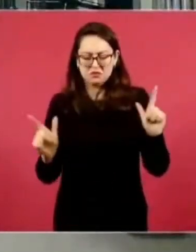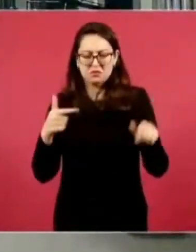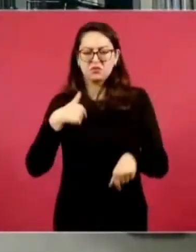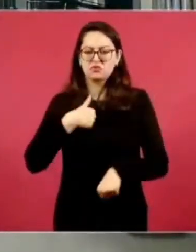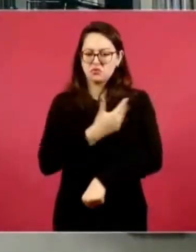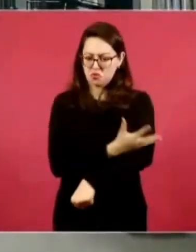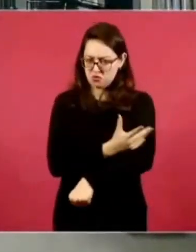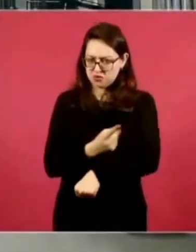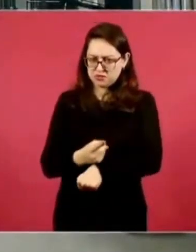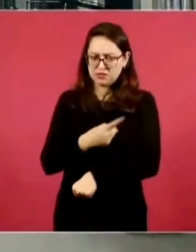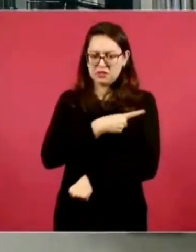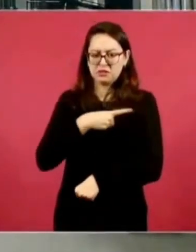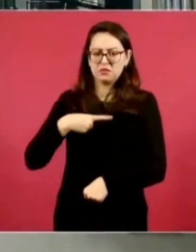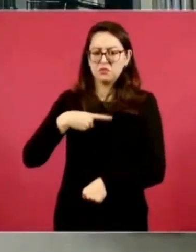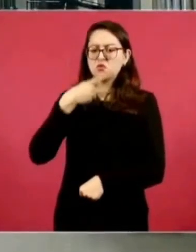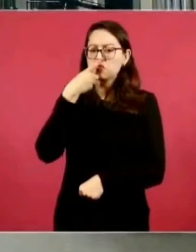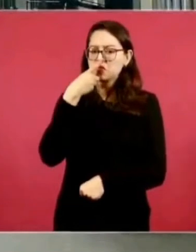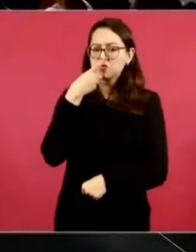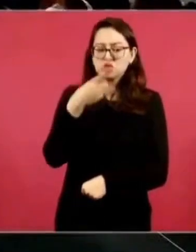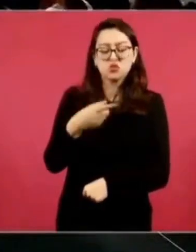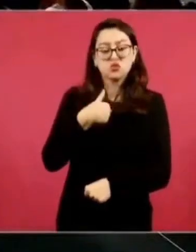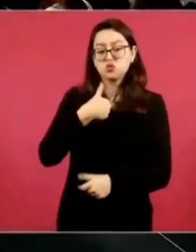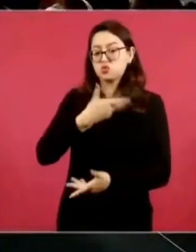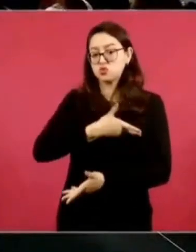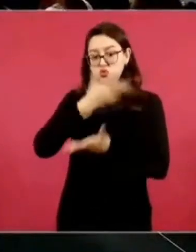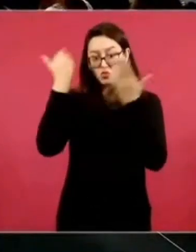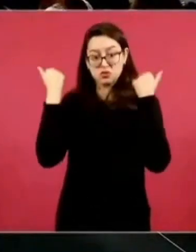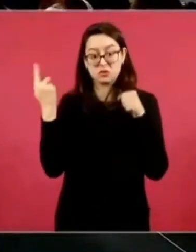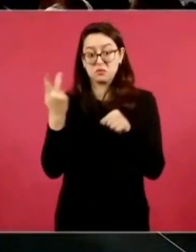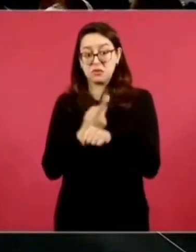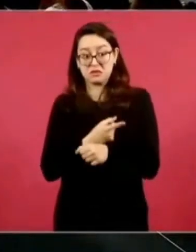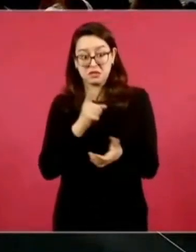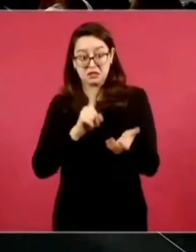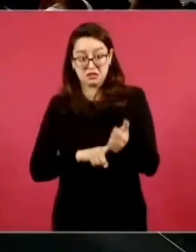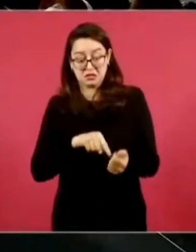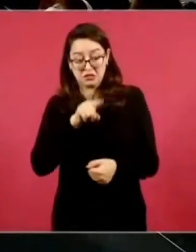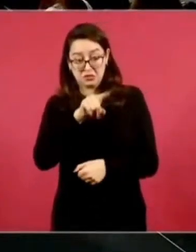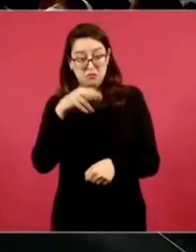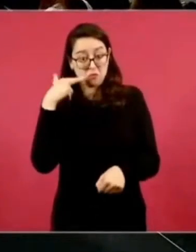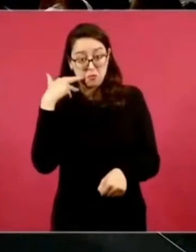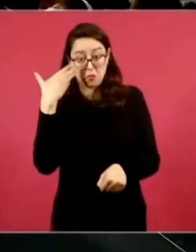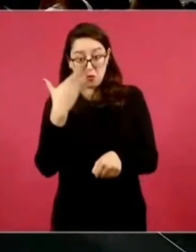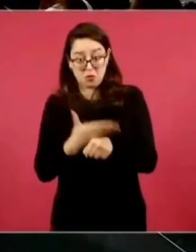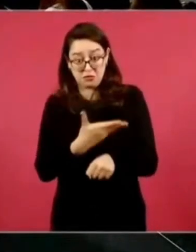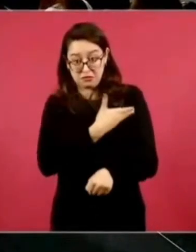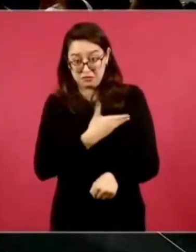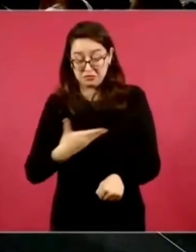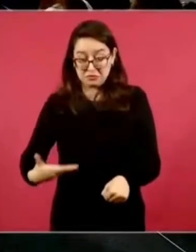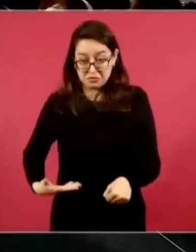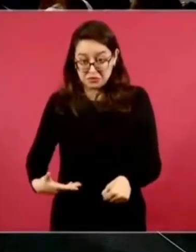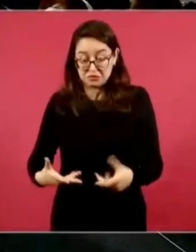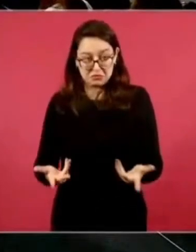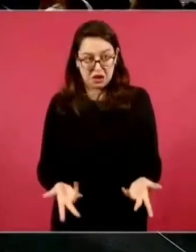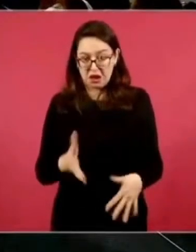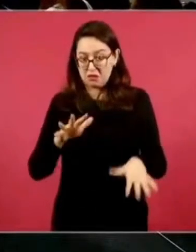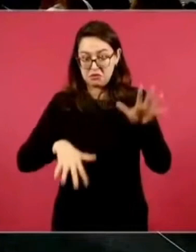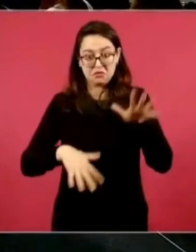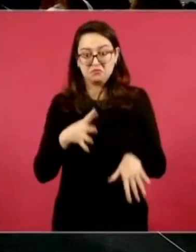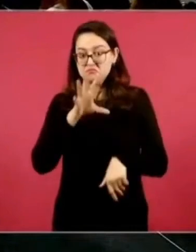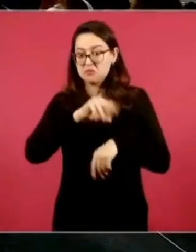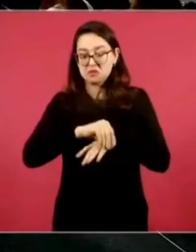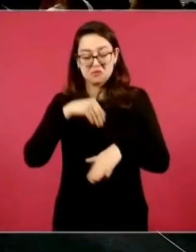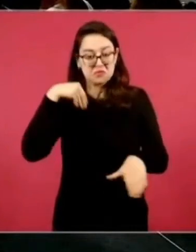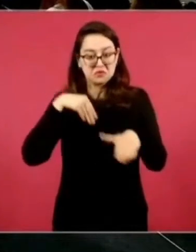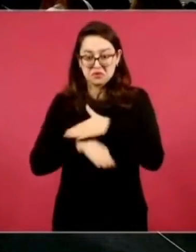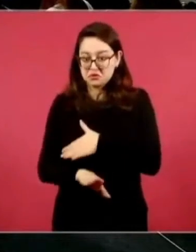honesta, yo no sé qué está pasando en la vocería de presidencia, porque sí es real que te prohíben la